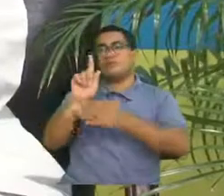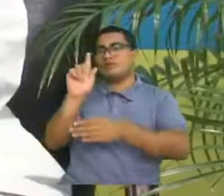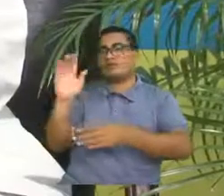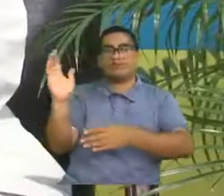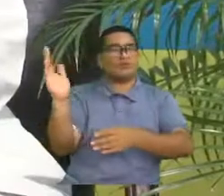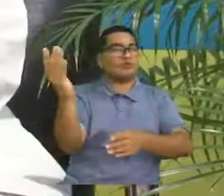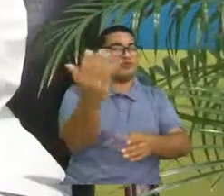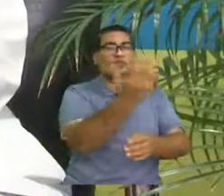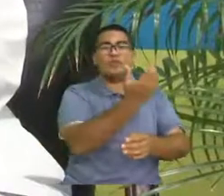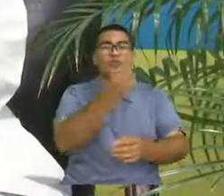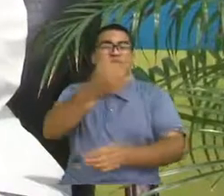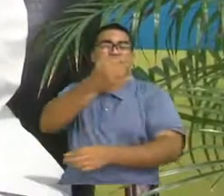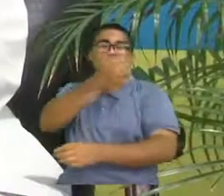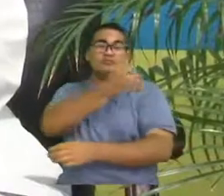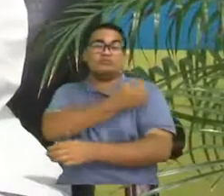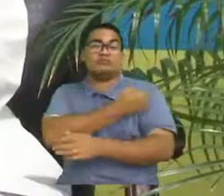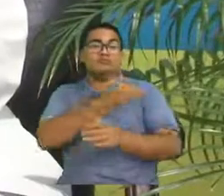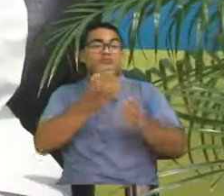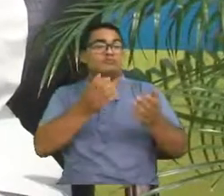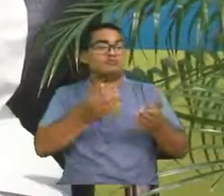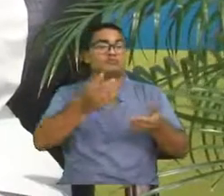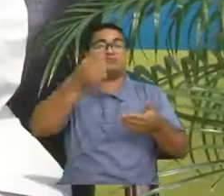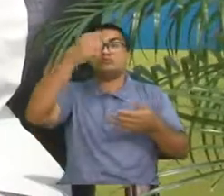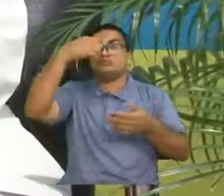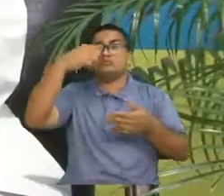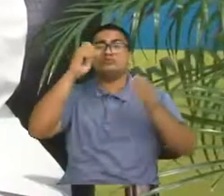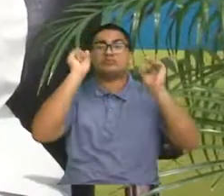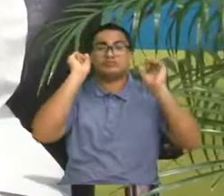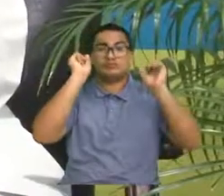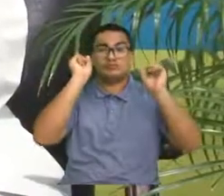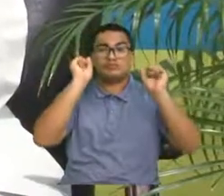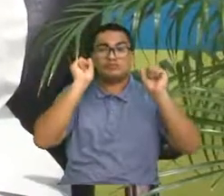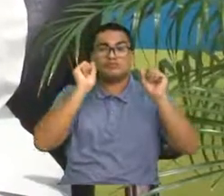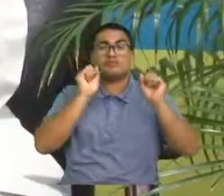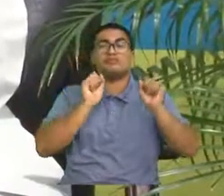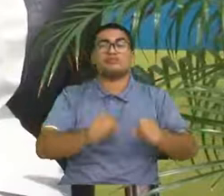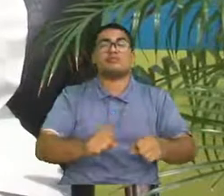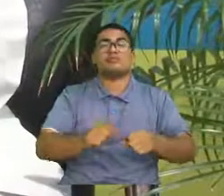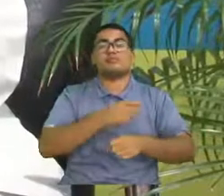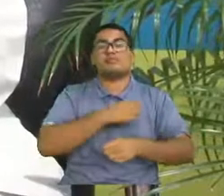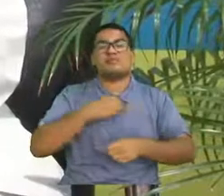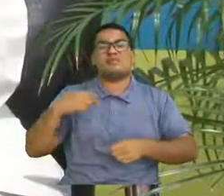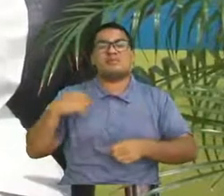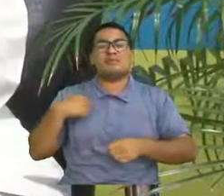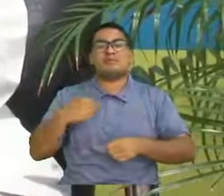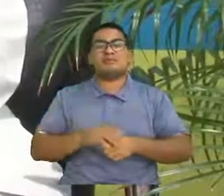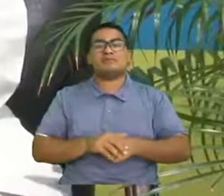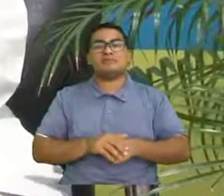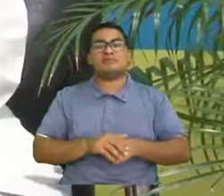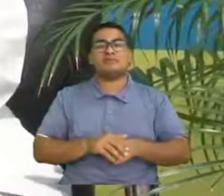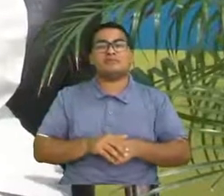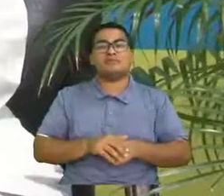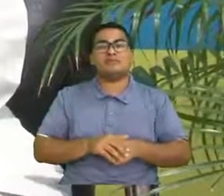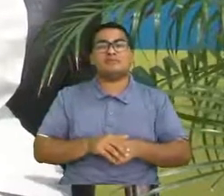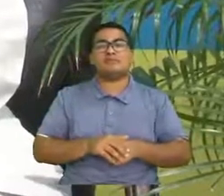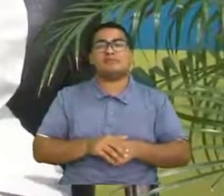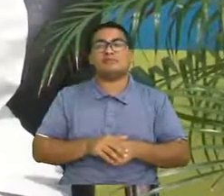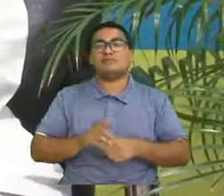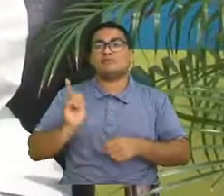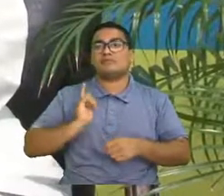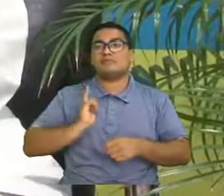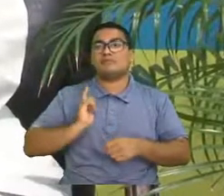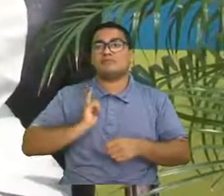Todos los barrios los coordinamos para que se realice lo que es la jornada de vacunación. Aparte que tenemos lo que son los